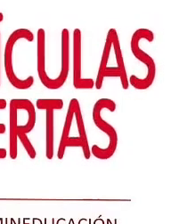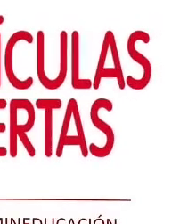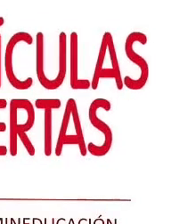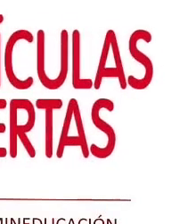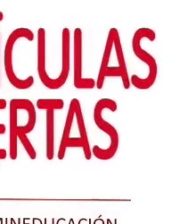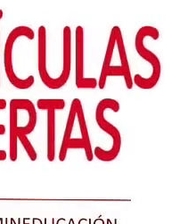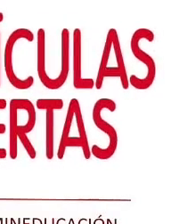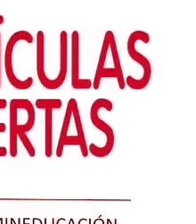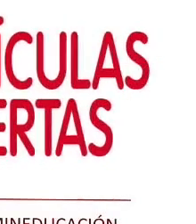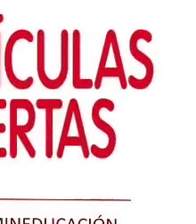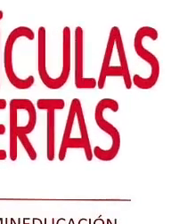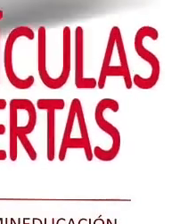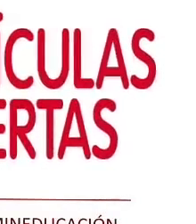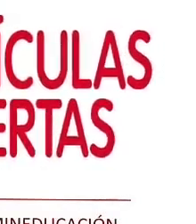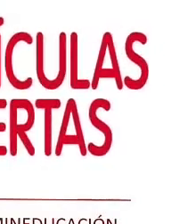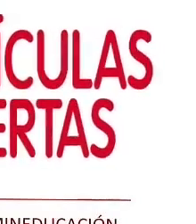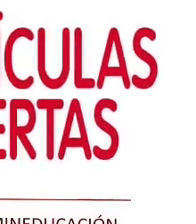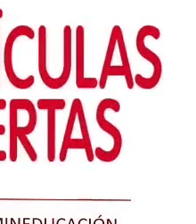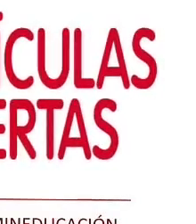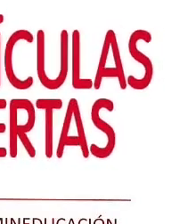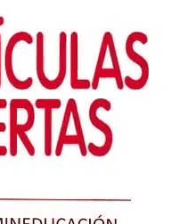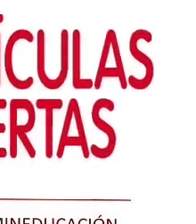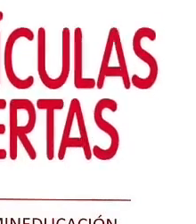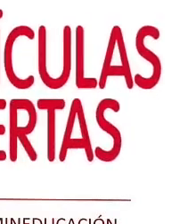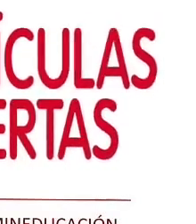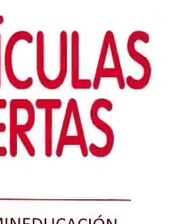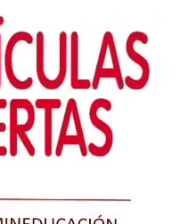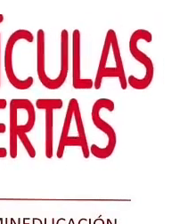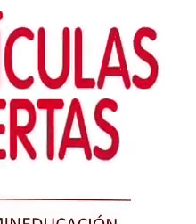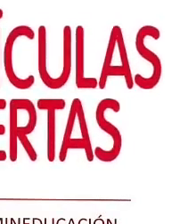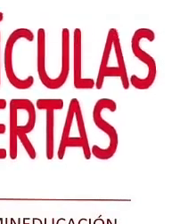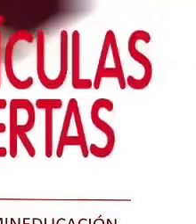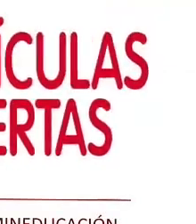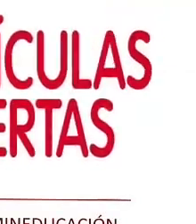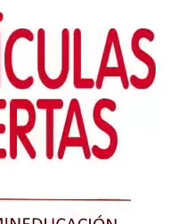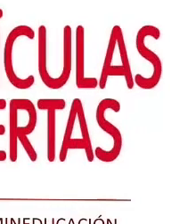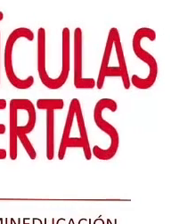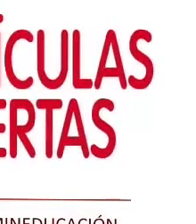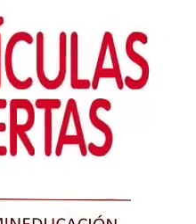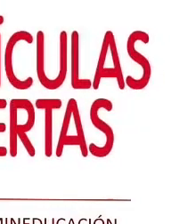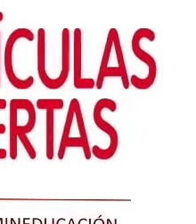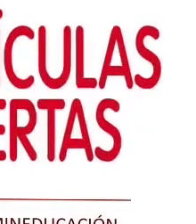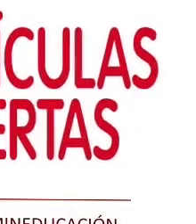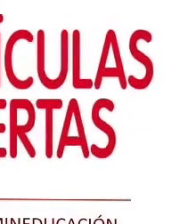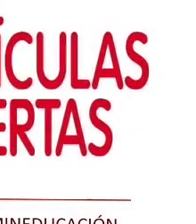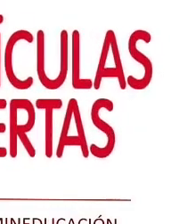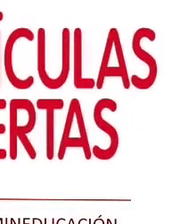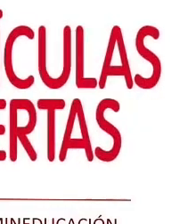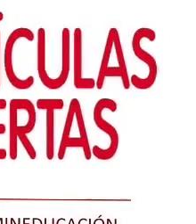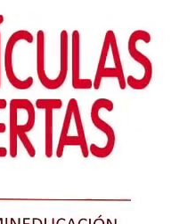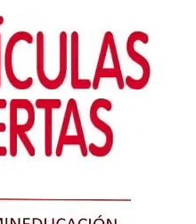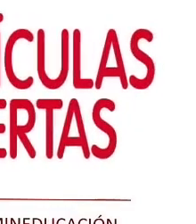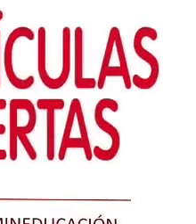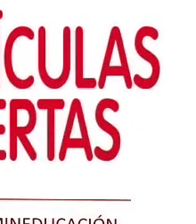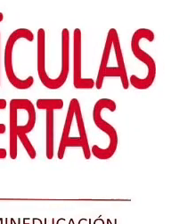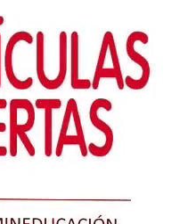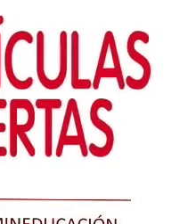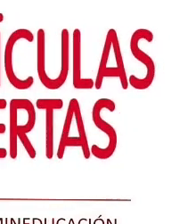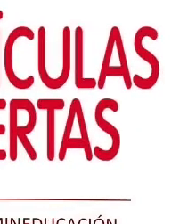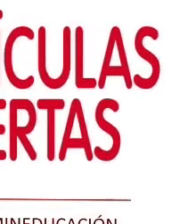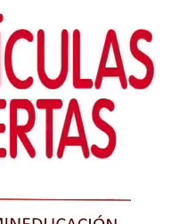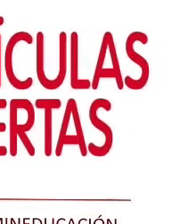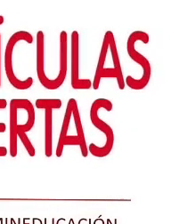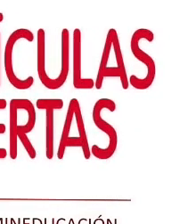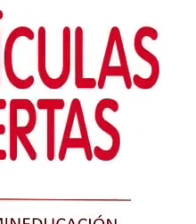soñadas. Congelamos valor del semestre en 2021 y manejamos inscripciones sin costo. Matrículas abiertas, contáctanos al 524-0007.